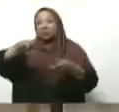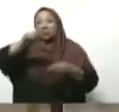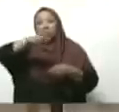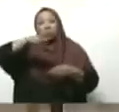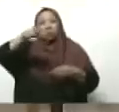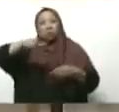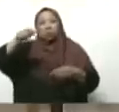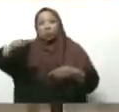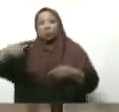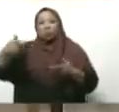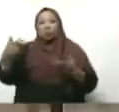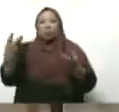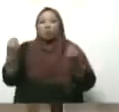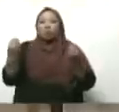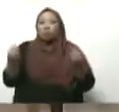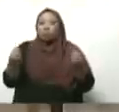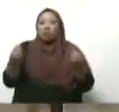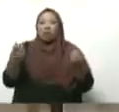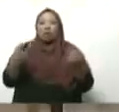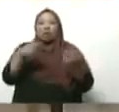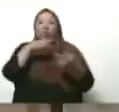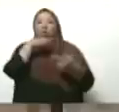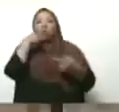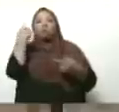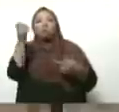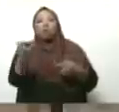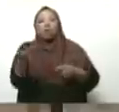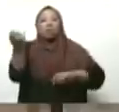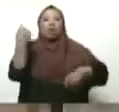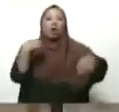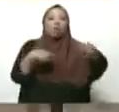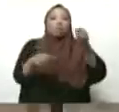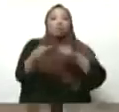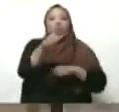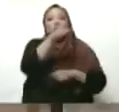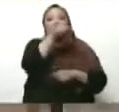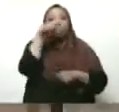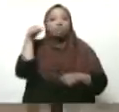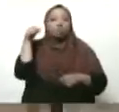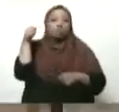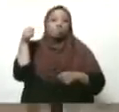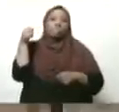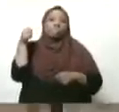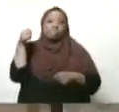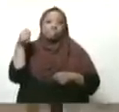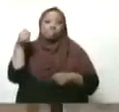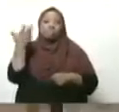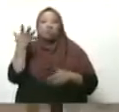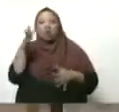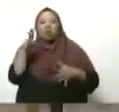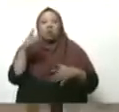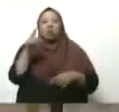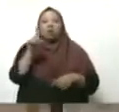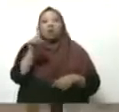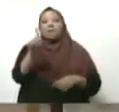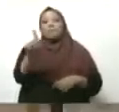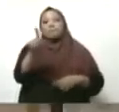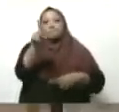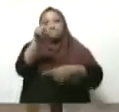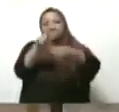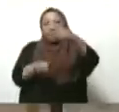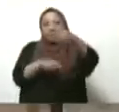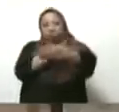duplicado en el mundo en la última década hasta alrededor de medio millón de personas